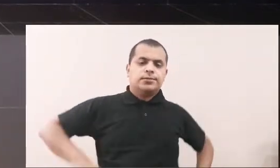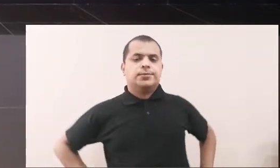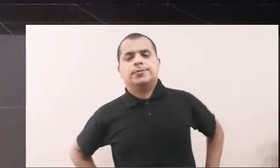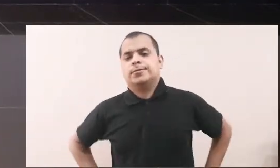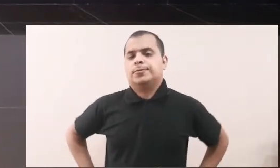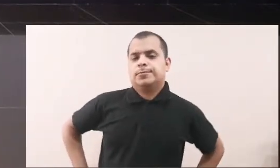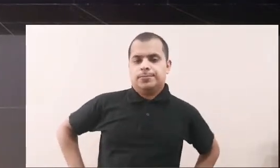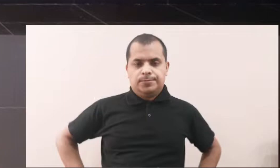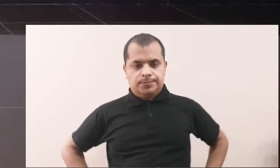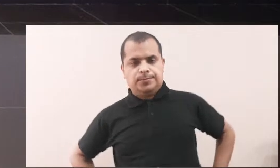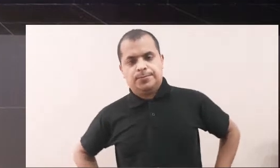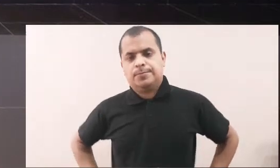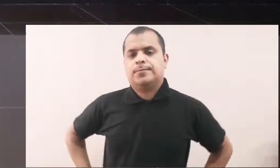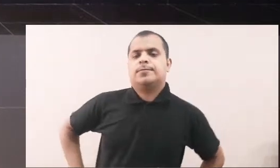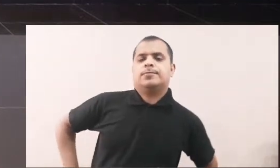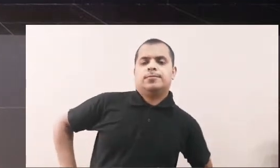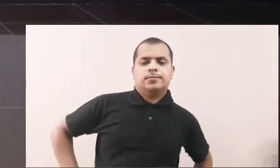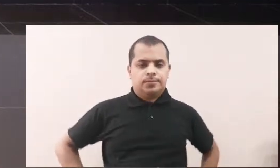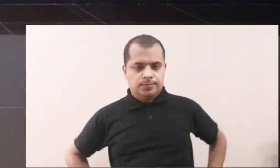¿Ok? Inclu Lima.